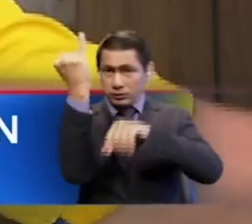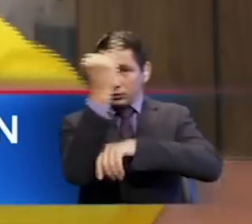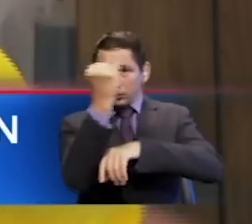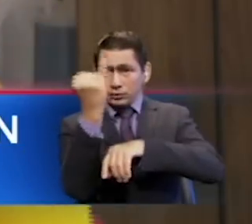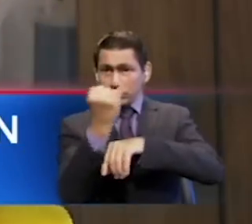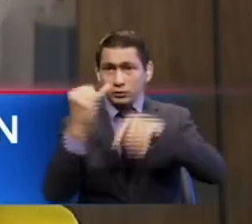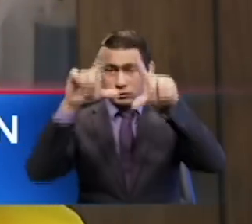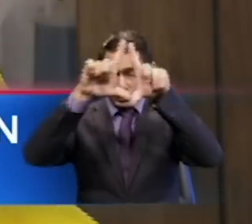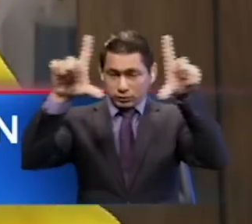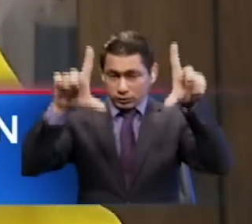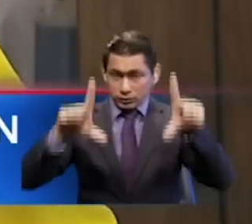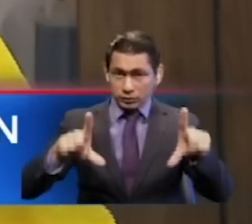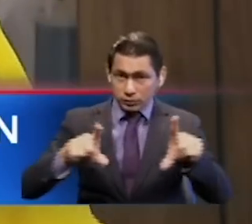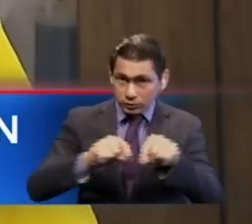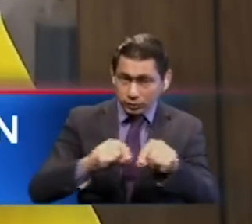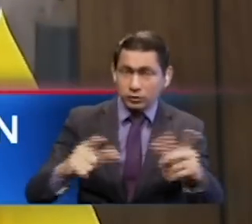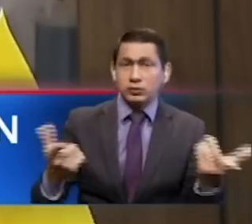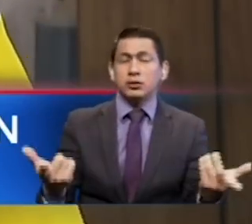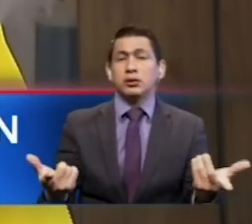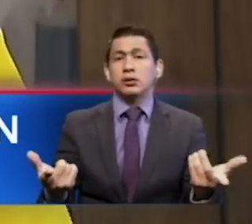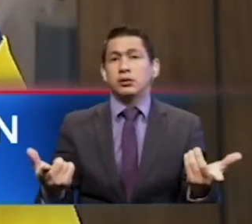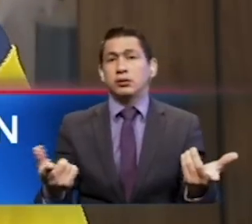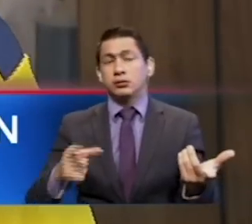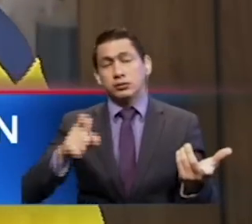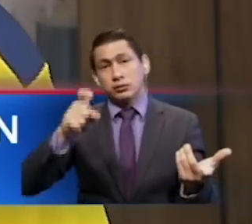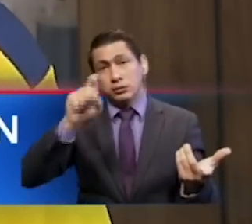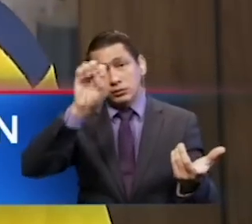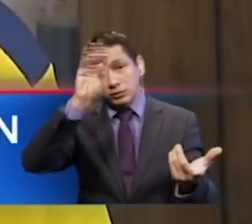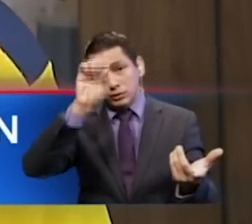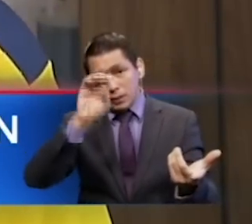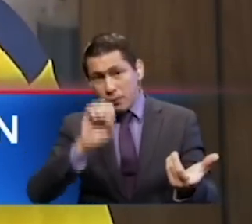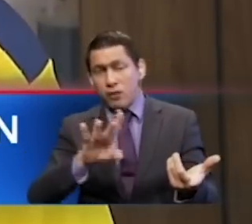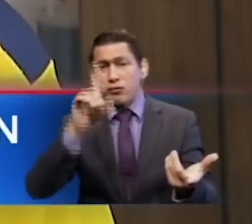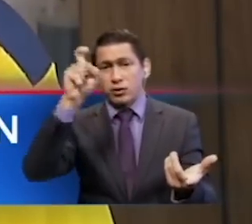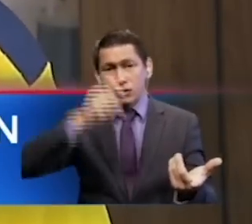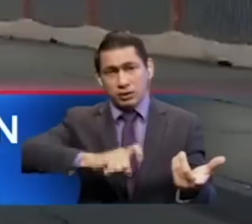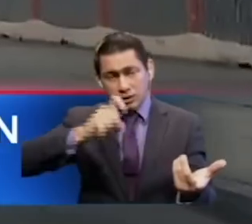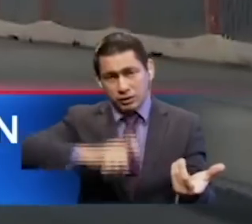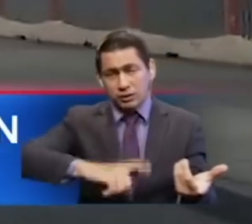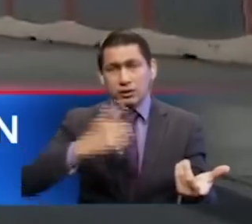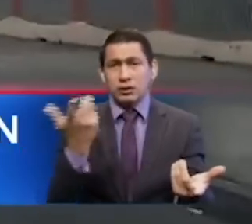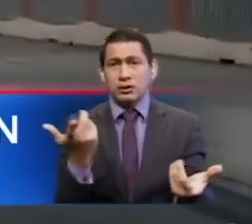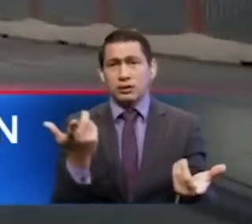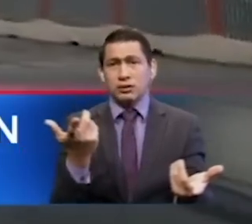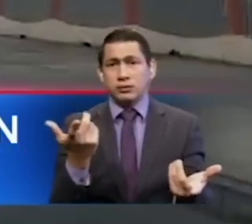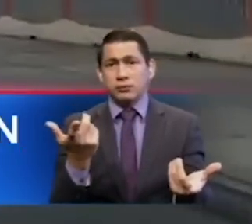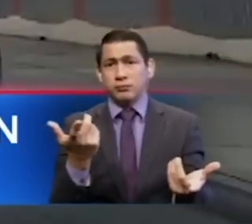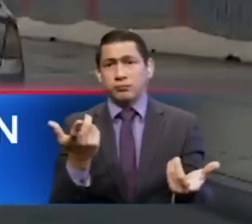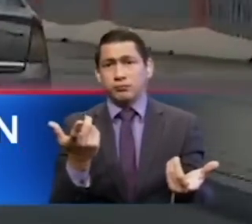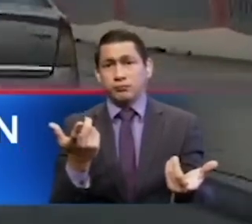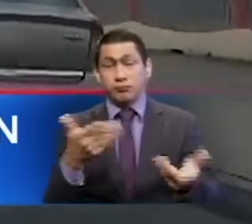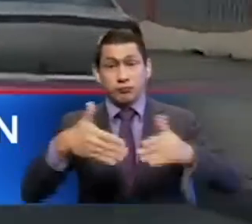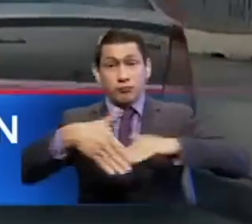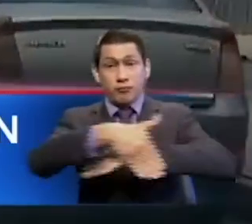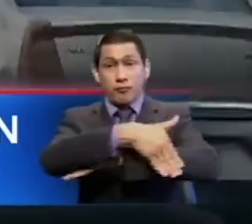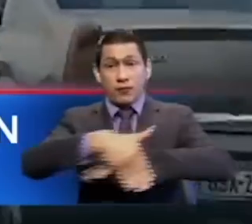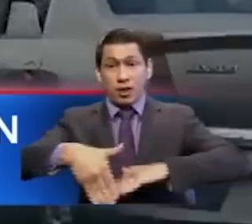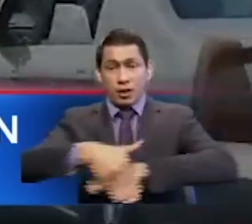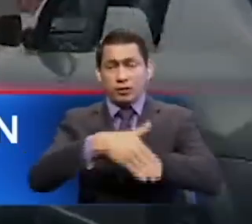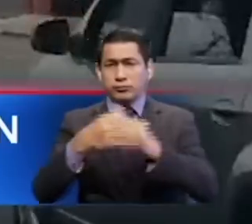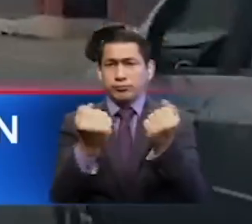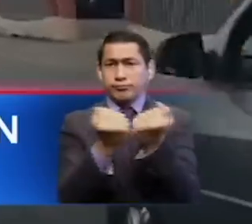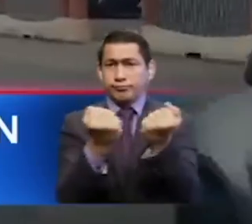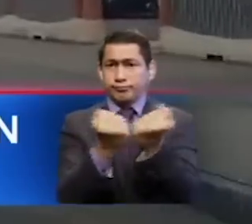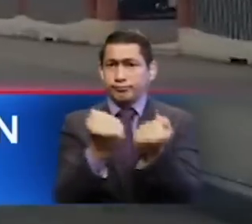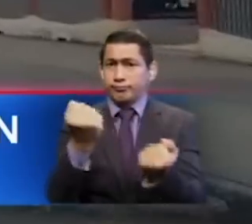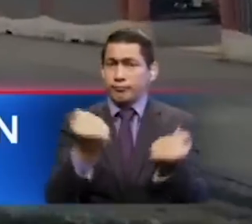vigilantes acostados, rompevelocidades, semáforos allá en la entrada de esta avenida, que es una avenida que